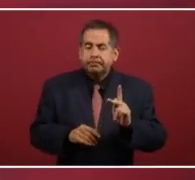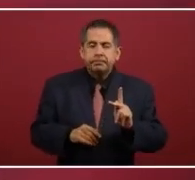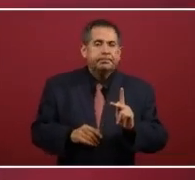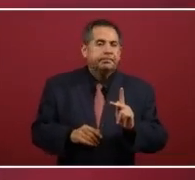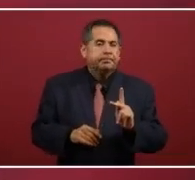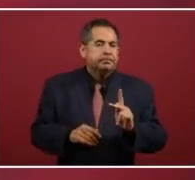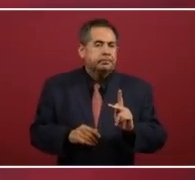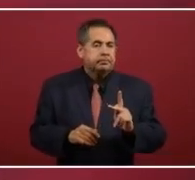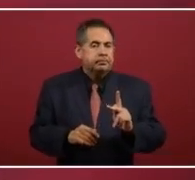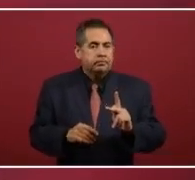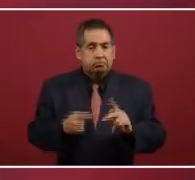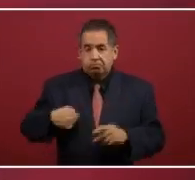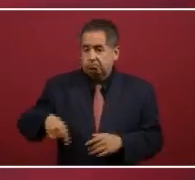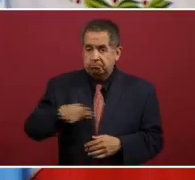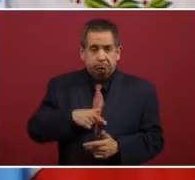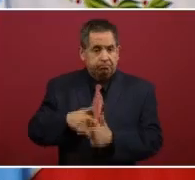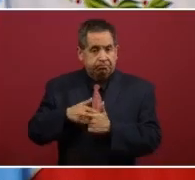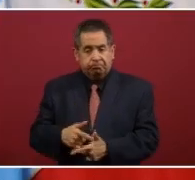tenemos que avanzar